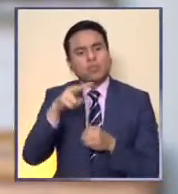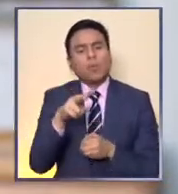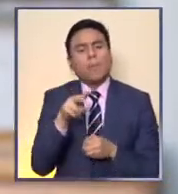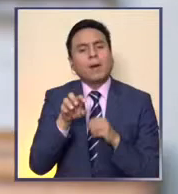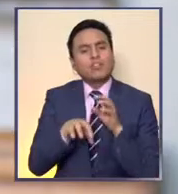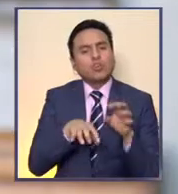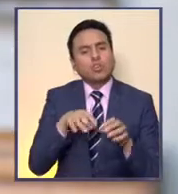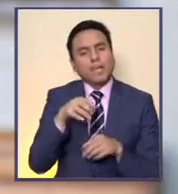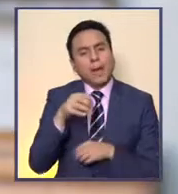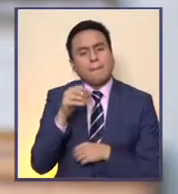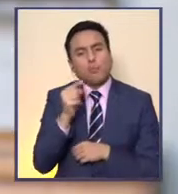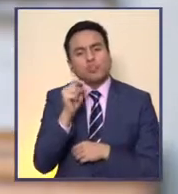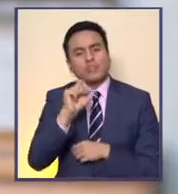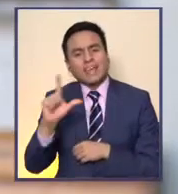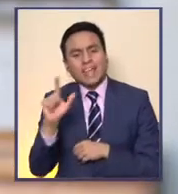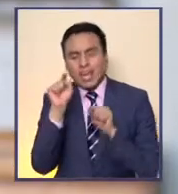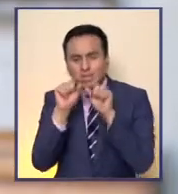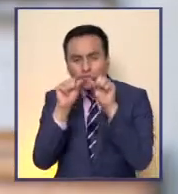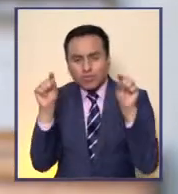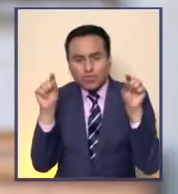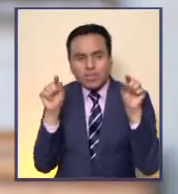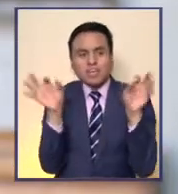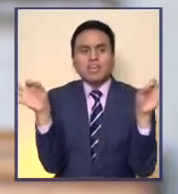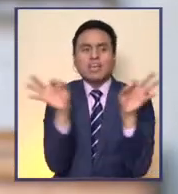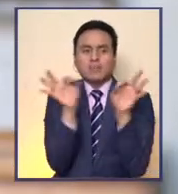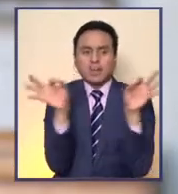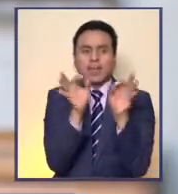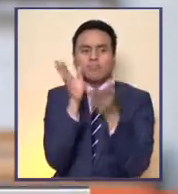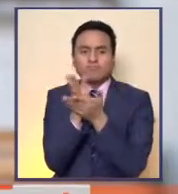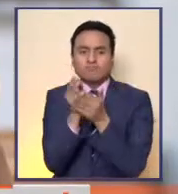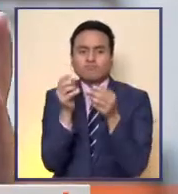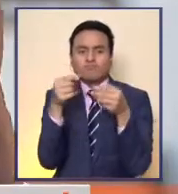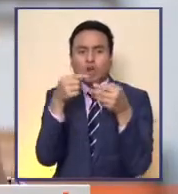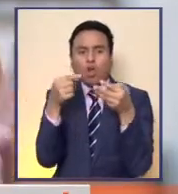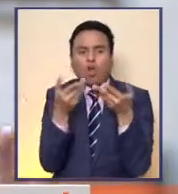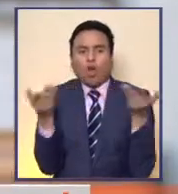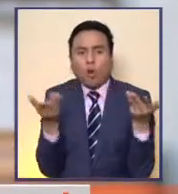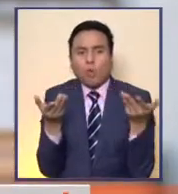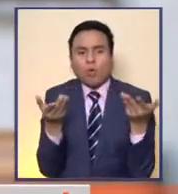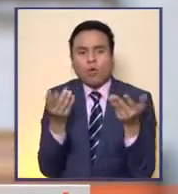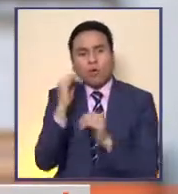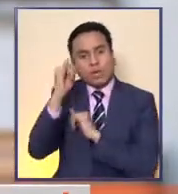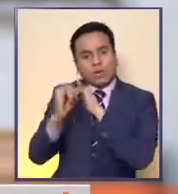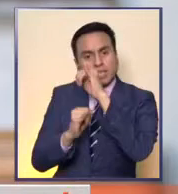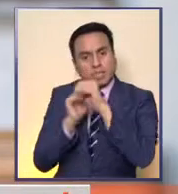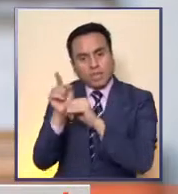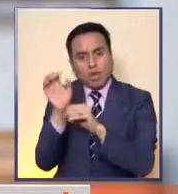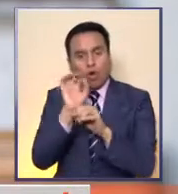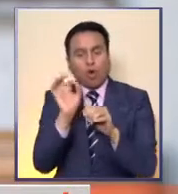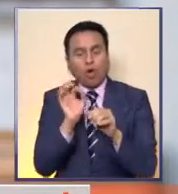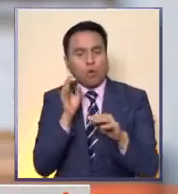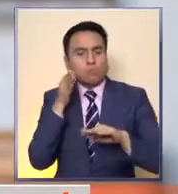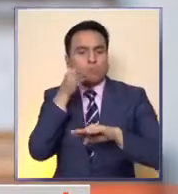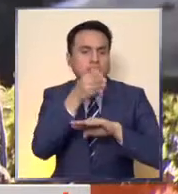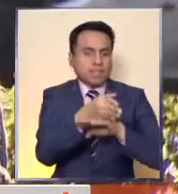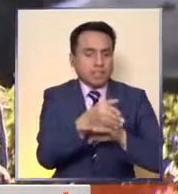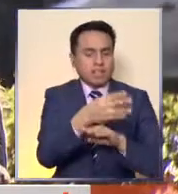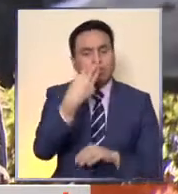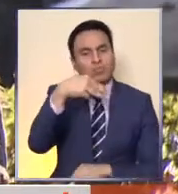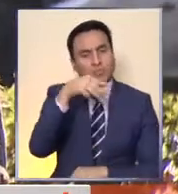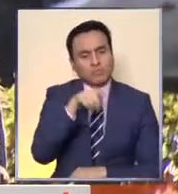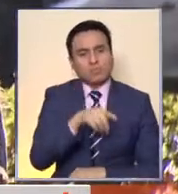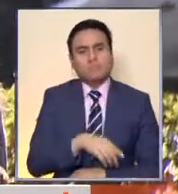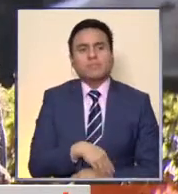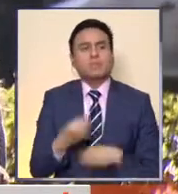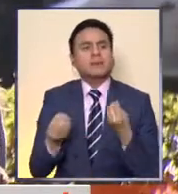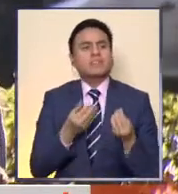www.registratumascota.cl está debidamente explicado la manera vía online o vía presencial en los municipios. ¿Qué pasa